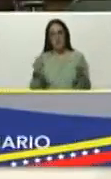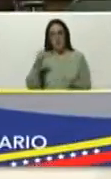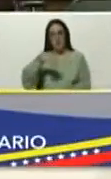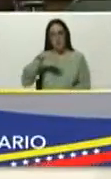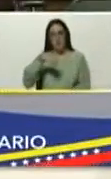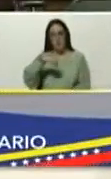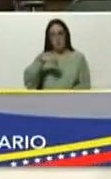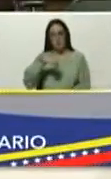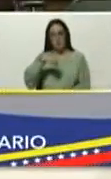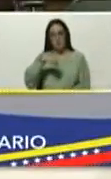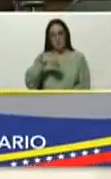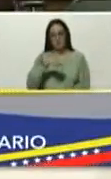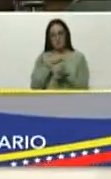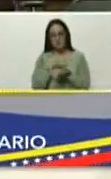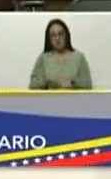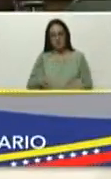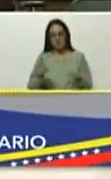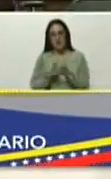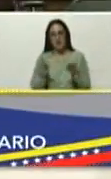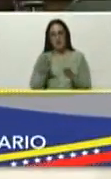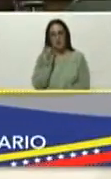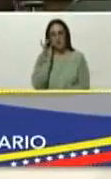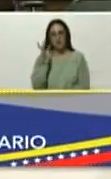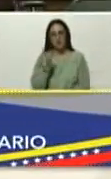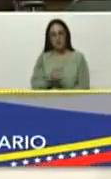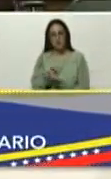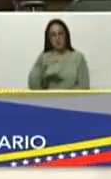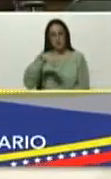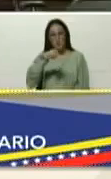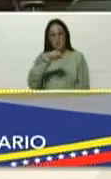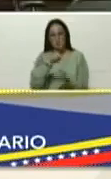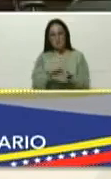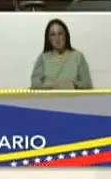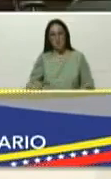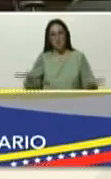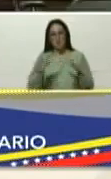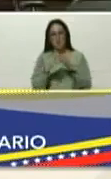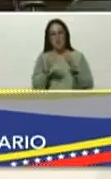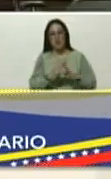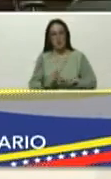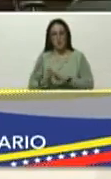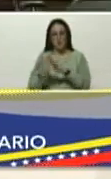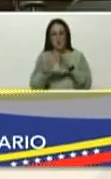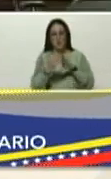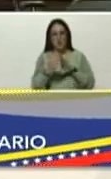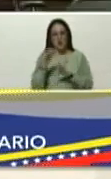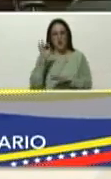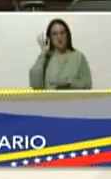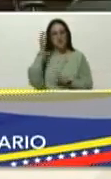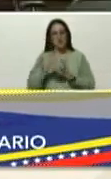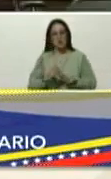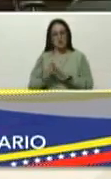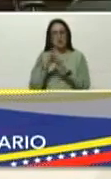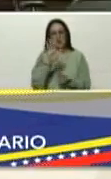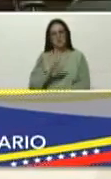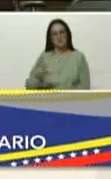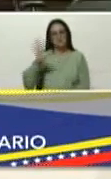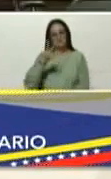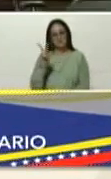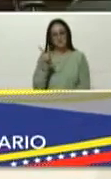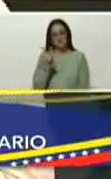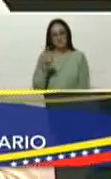a publicar. El libro azul. Para que ustedes lo distribuyan en todas las comunas y consejos comunales del país. Para que